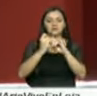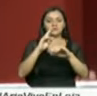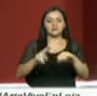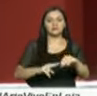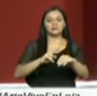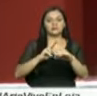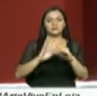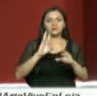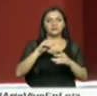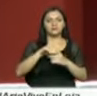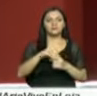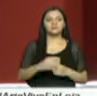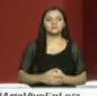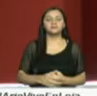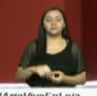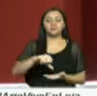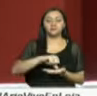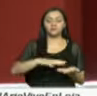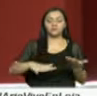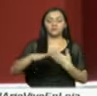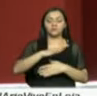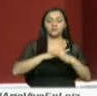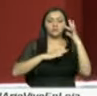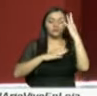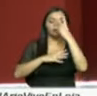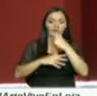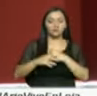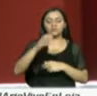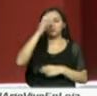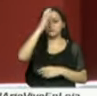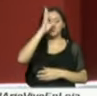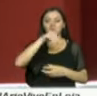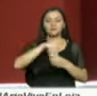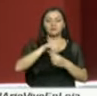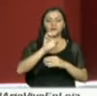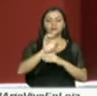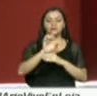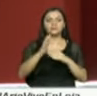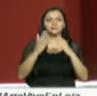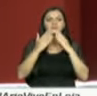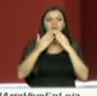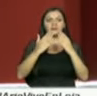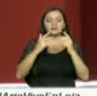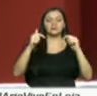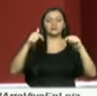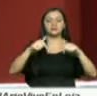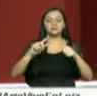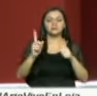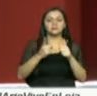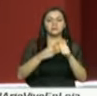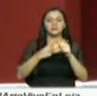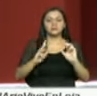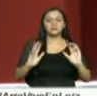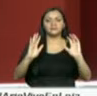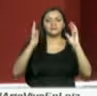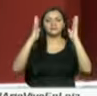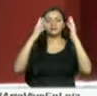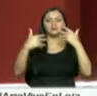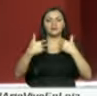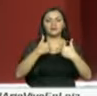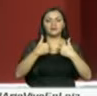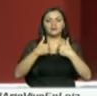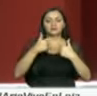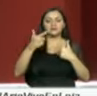nacionales. A una ciudad bellísima y cuna cultural de nuestro país. Gracias a este primer Festival de Artes Vivas